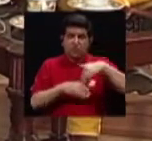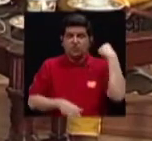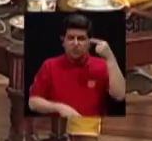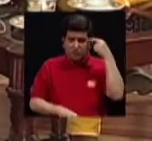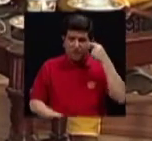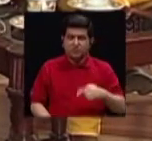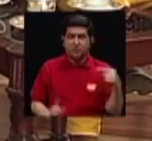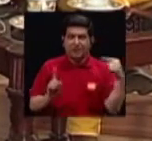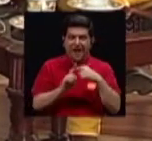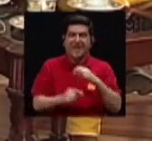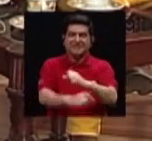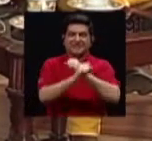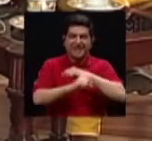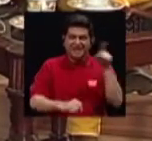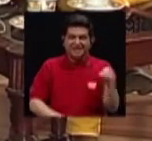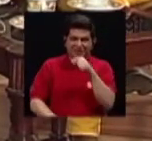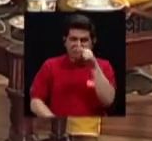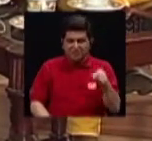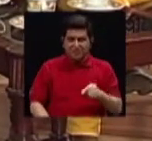el seguro médico, ¿verdad?